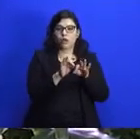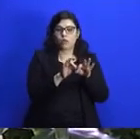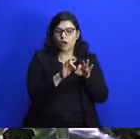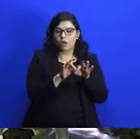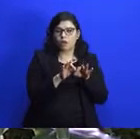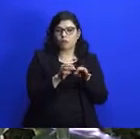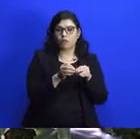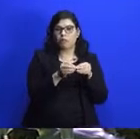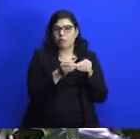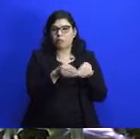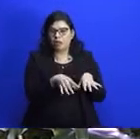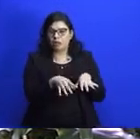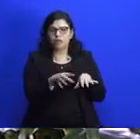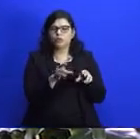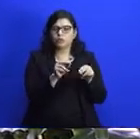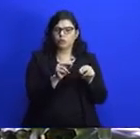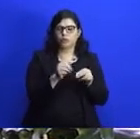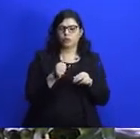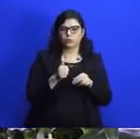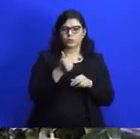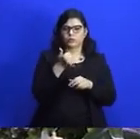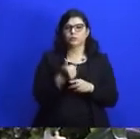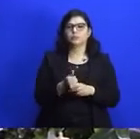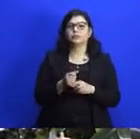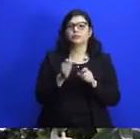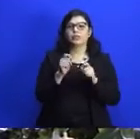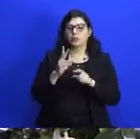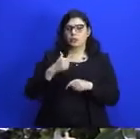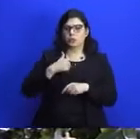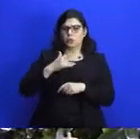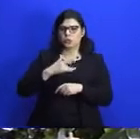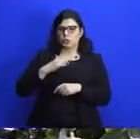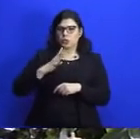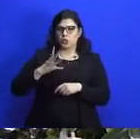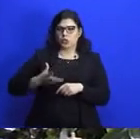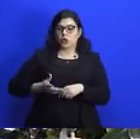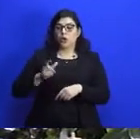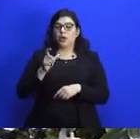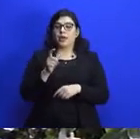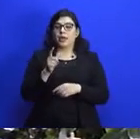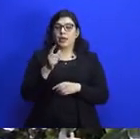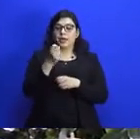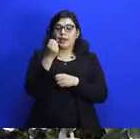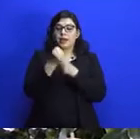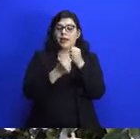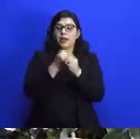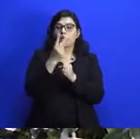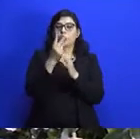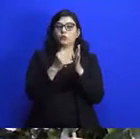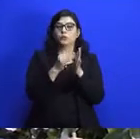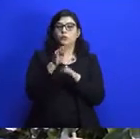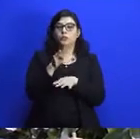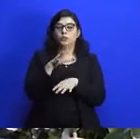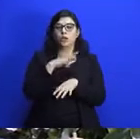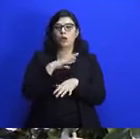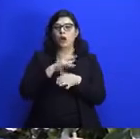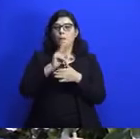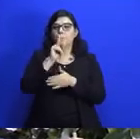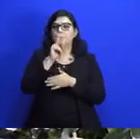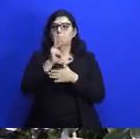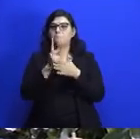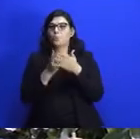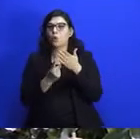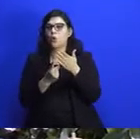agrícolas. Y por último, con mucho orgullo, déjenme contarles que desde el 2019 implementamos un programa que